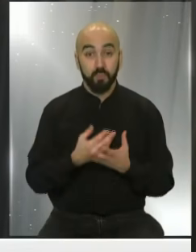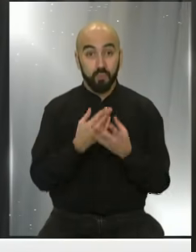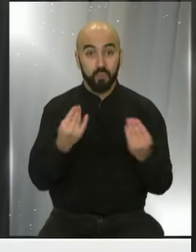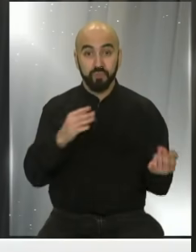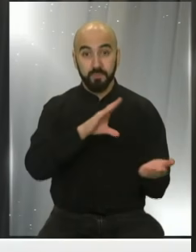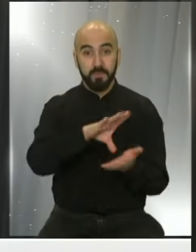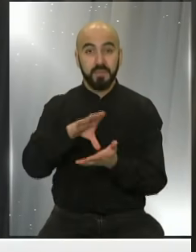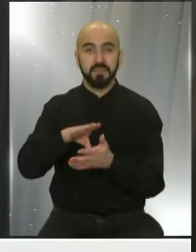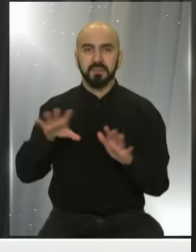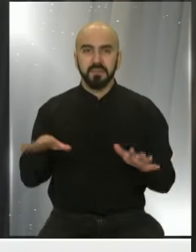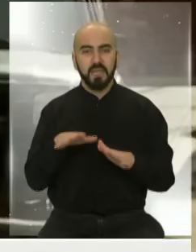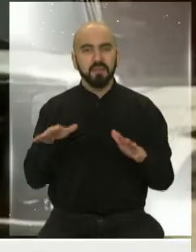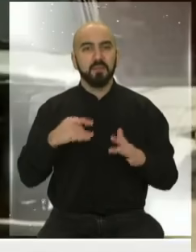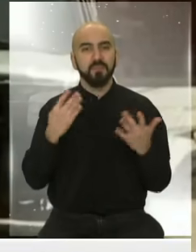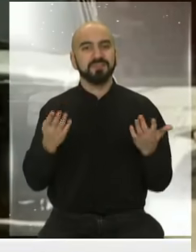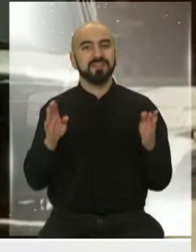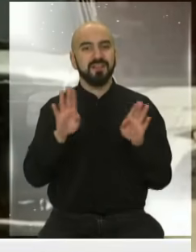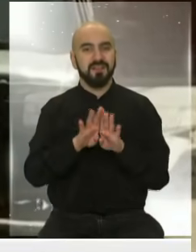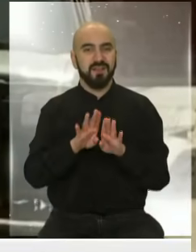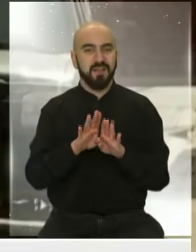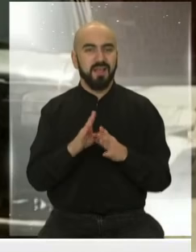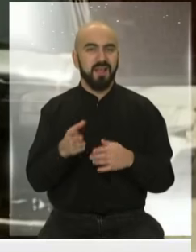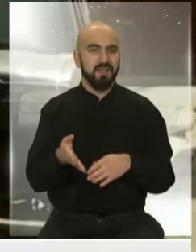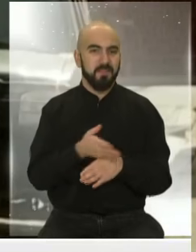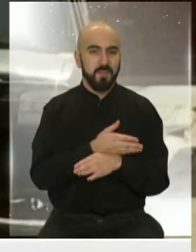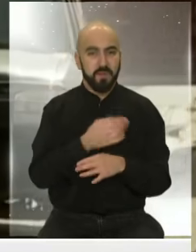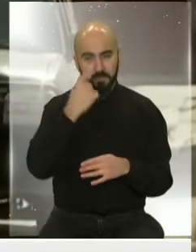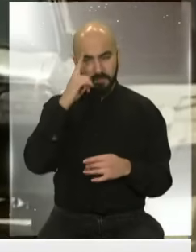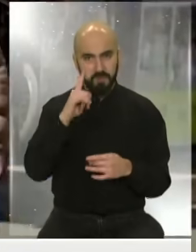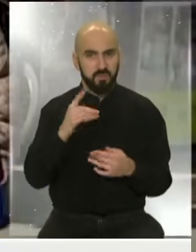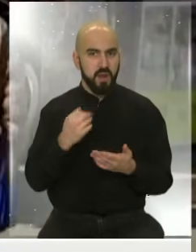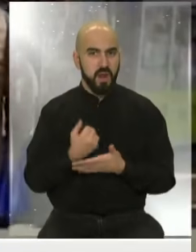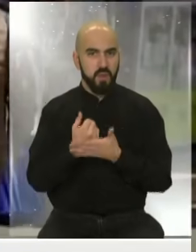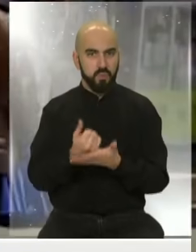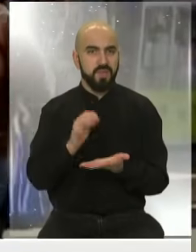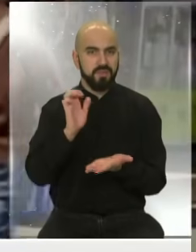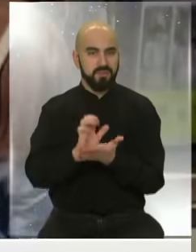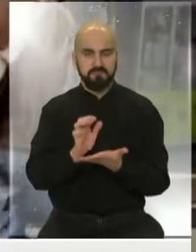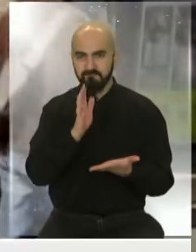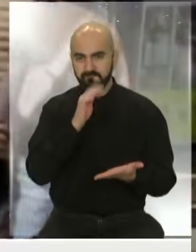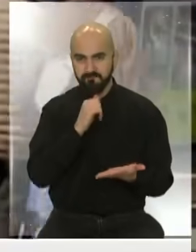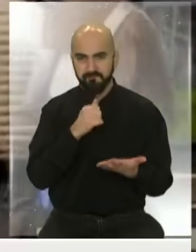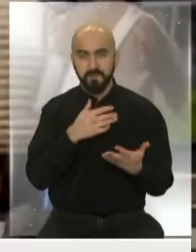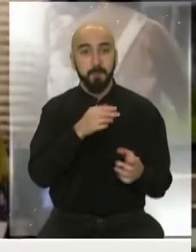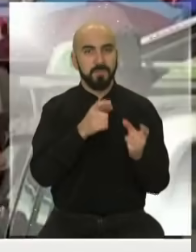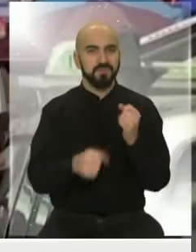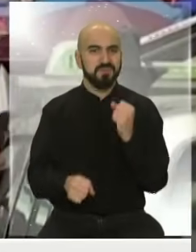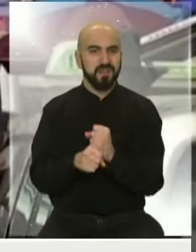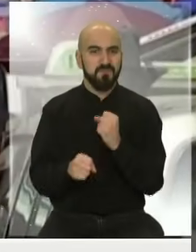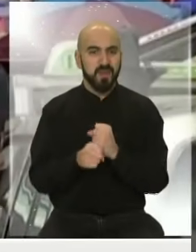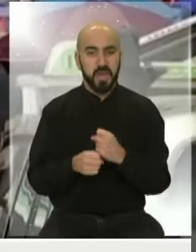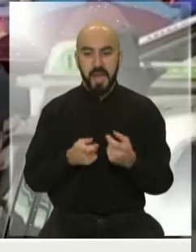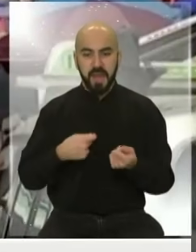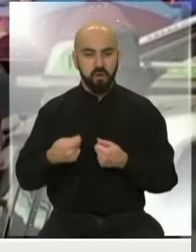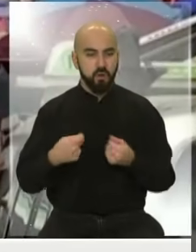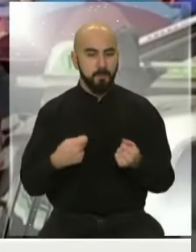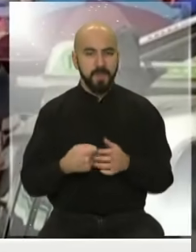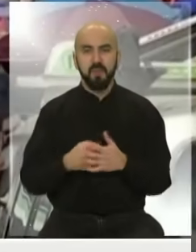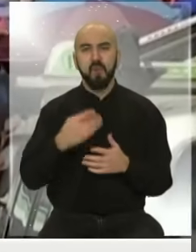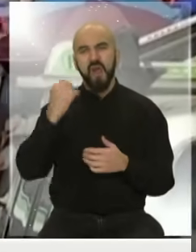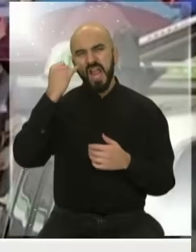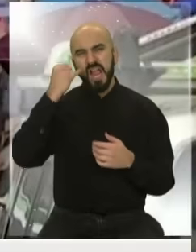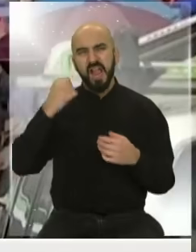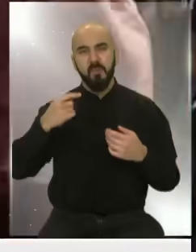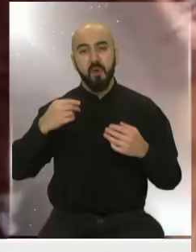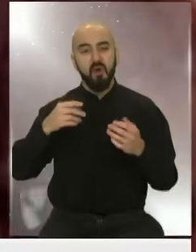cerrarse temprano, pero sin suficiente ayuda estatal para las millones de personas que sobre todo trabajan en la economía informal. Y es por eso que